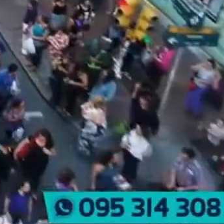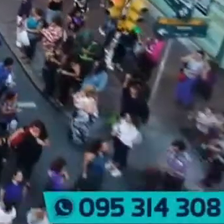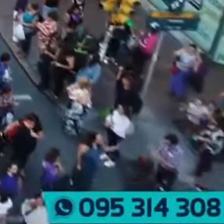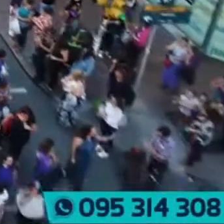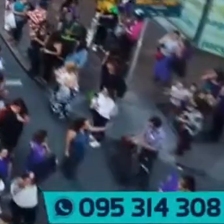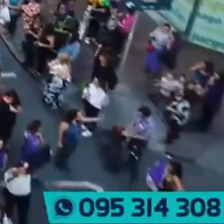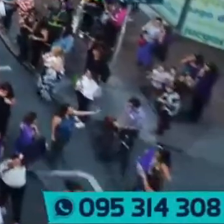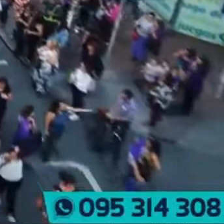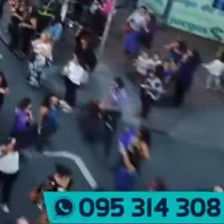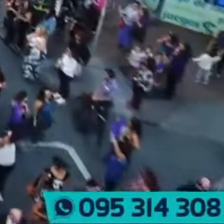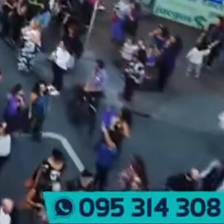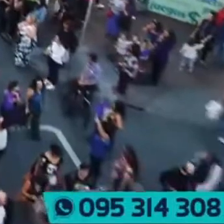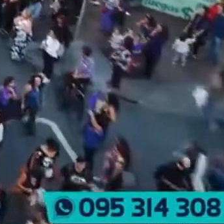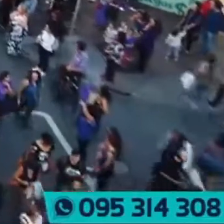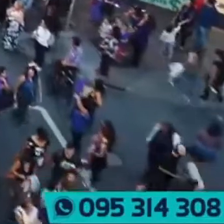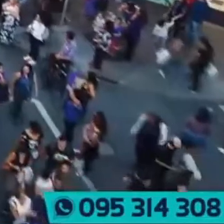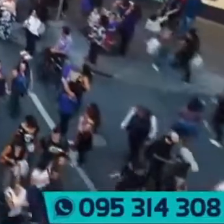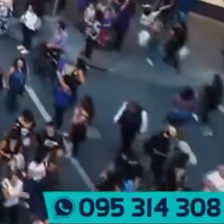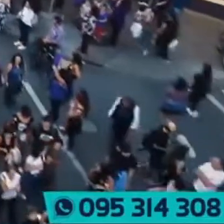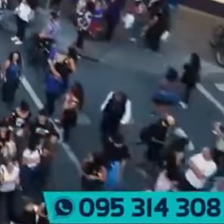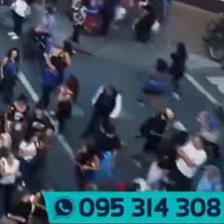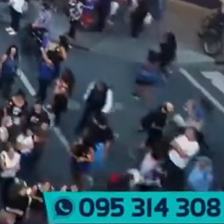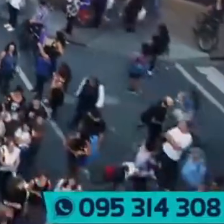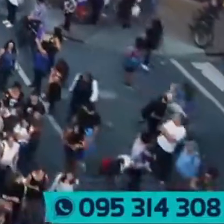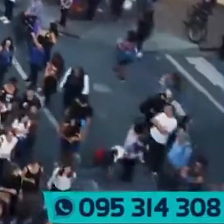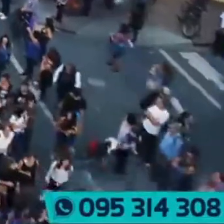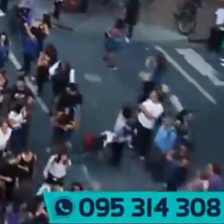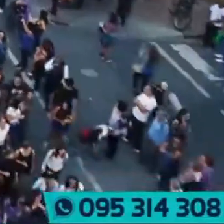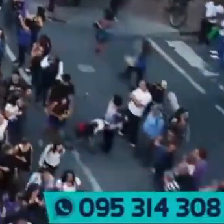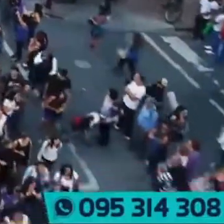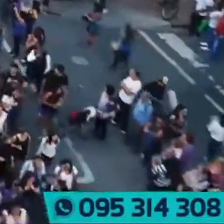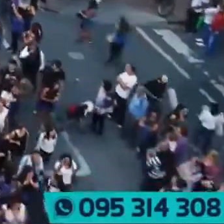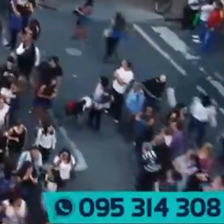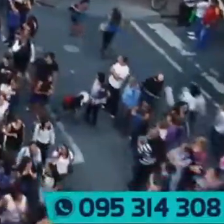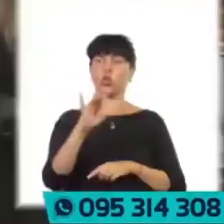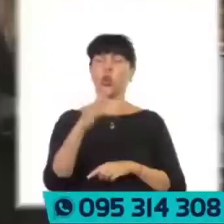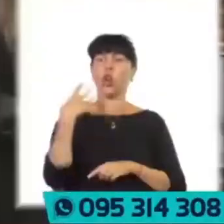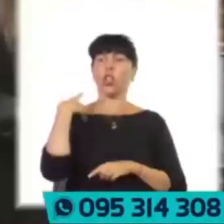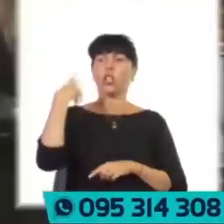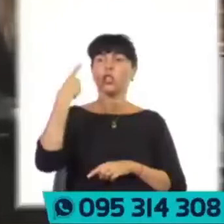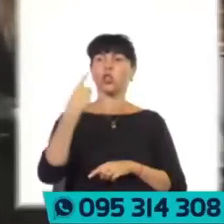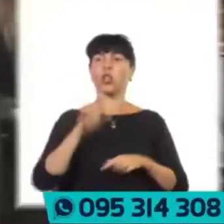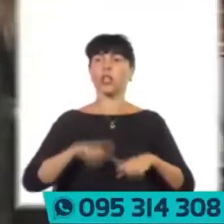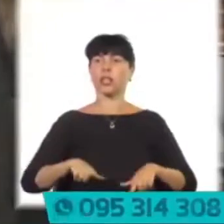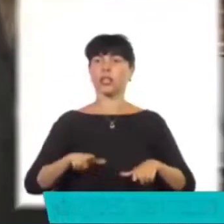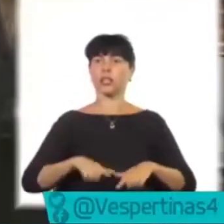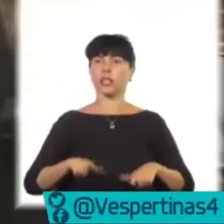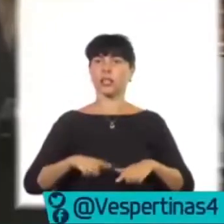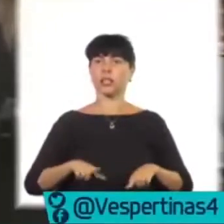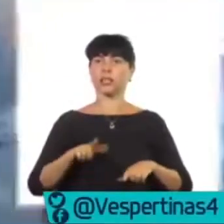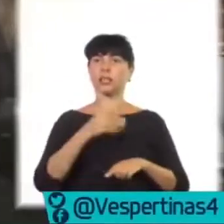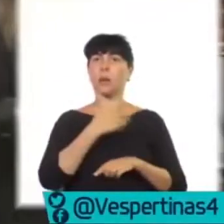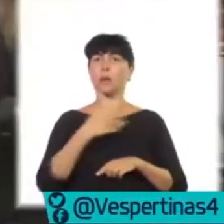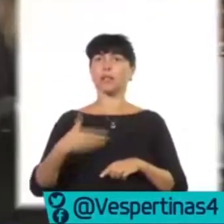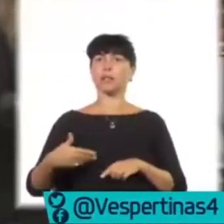de la palabra diputada, el uso de la palabra presidenta, ahí quienes se aferraban tanto a la RAE para denostar el lenguaje inclusivo ya se olvidaron